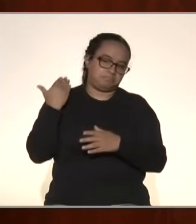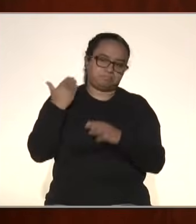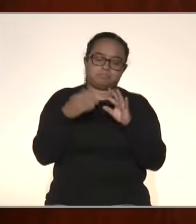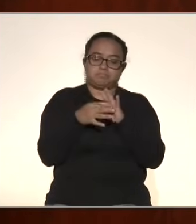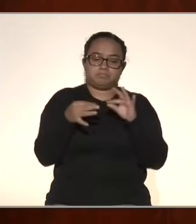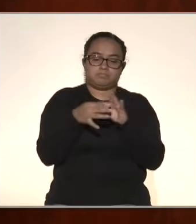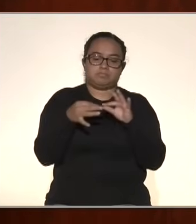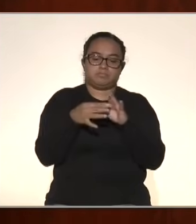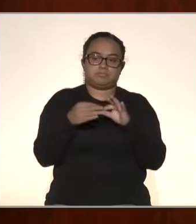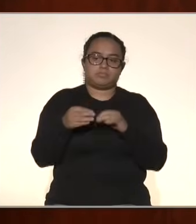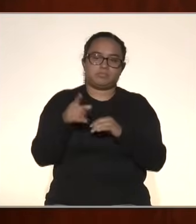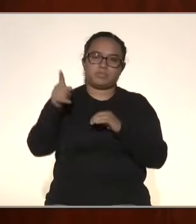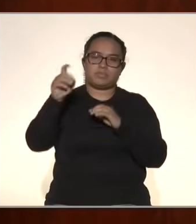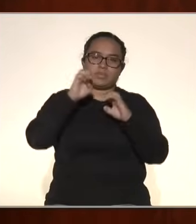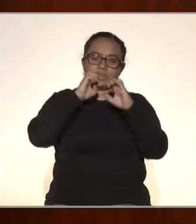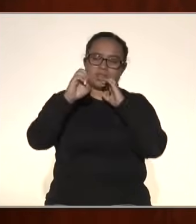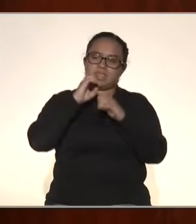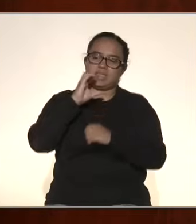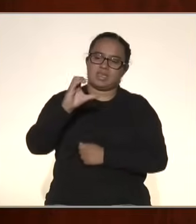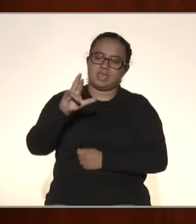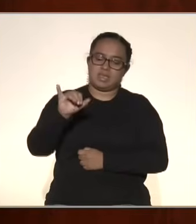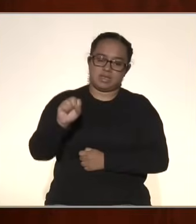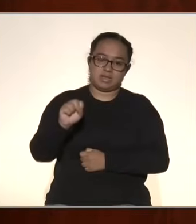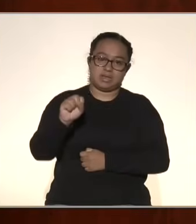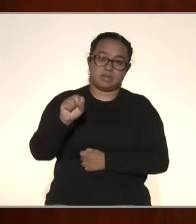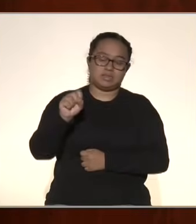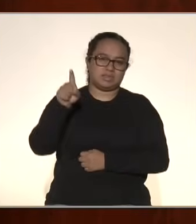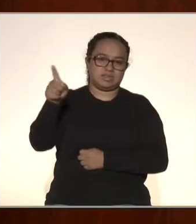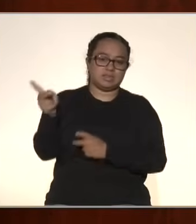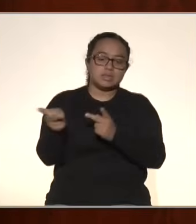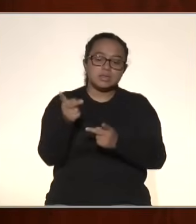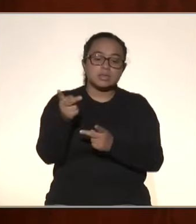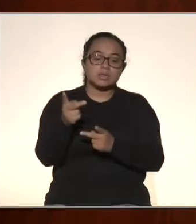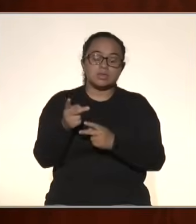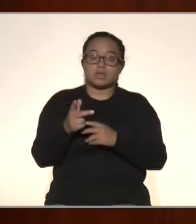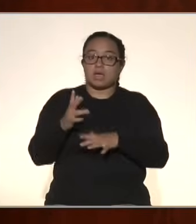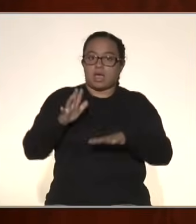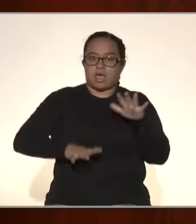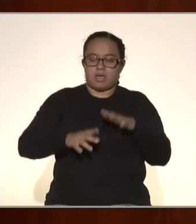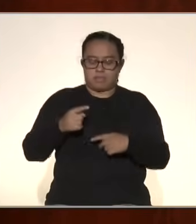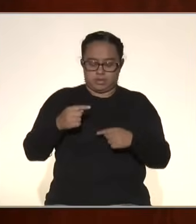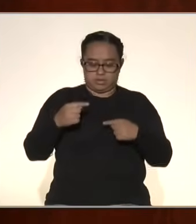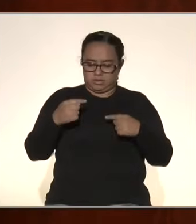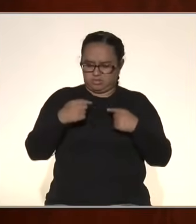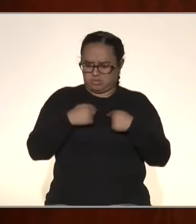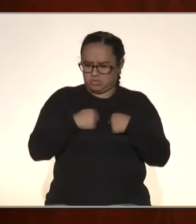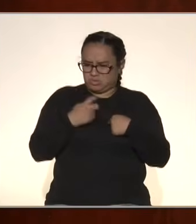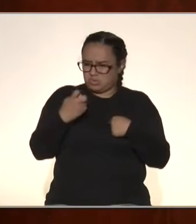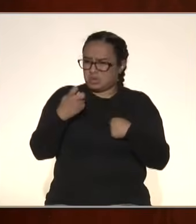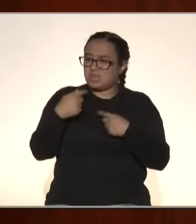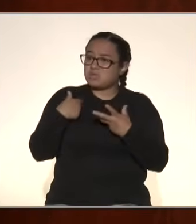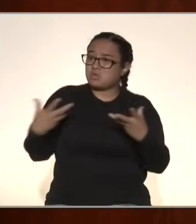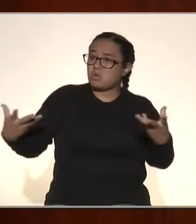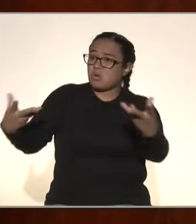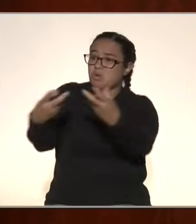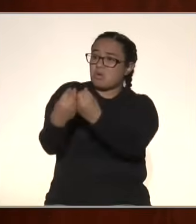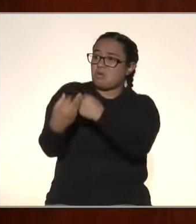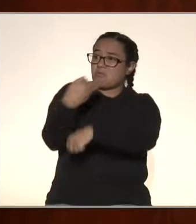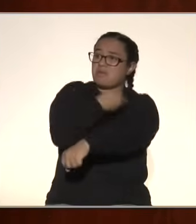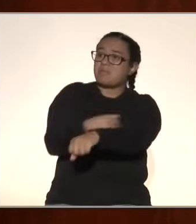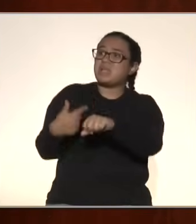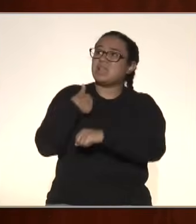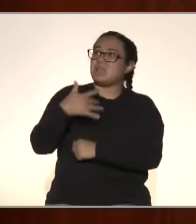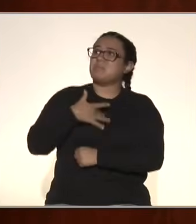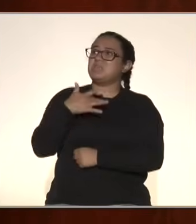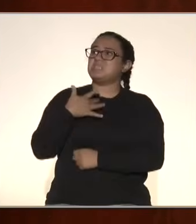en Cristina. la entrevista, Cristina, no me funcionó. Llegó un momento donde me dejó de funcionar, reunirnos toda la familia.